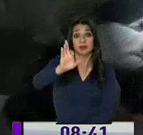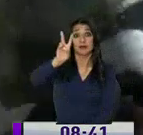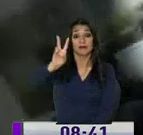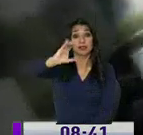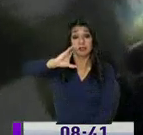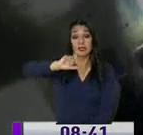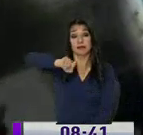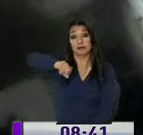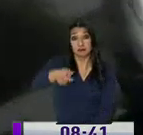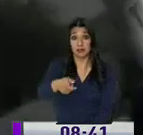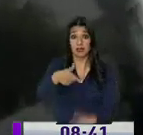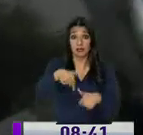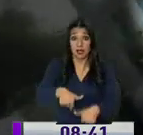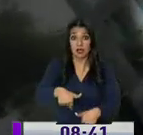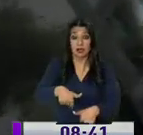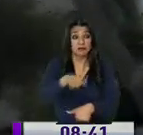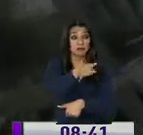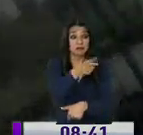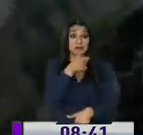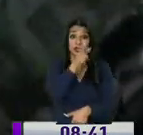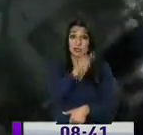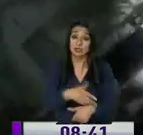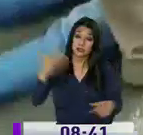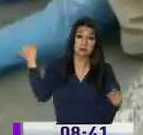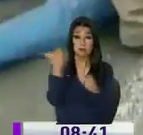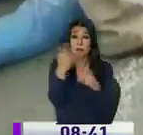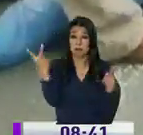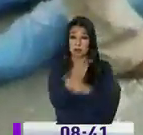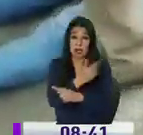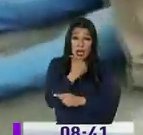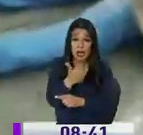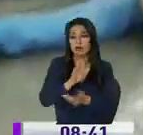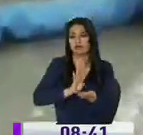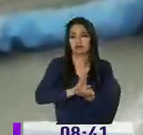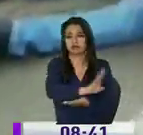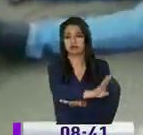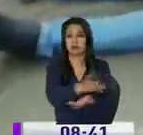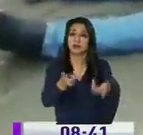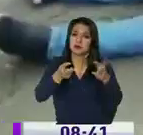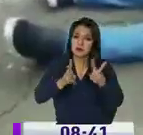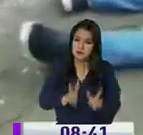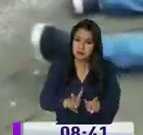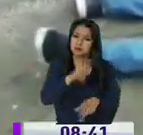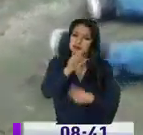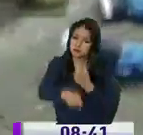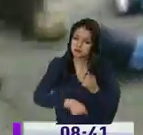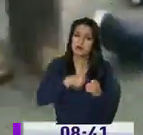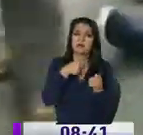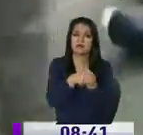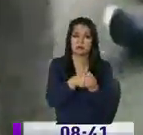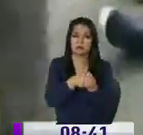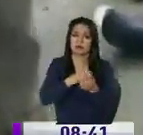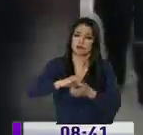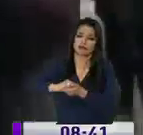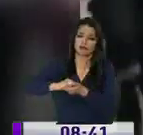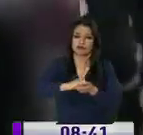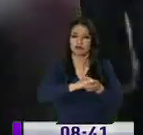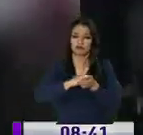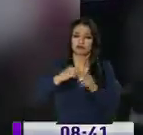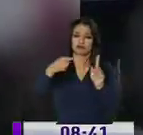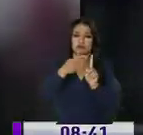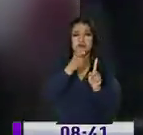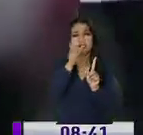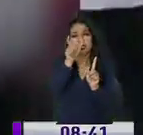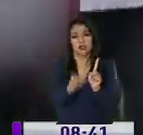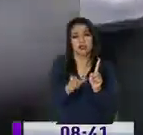la violencia hacia quienes ejercen la labor periodística. Además, en un acto de humanidad, se solidariza con el comunicador Freddy Paredes